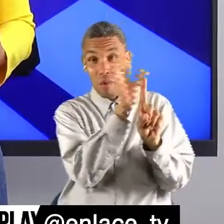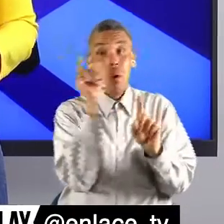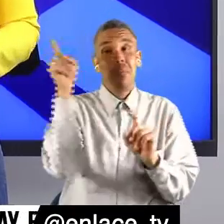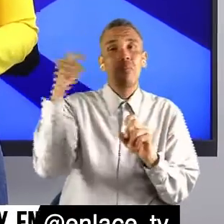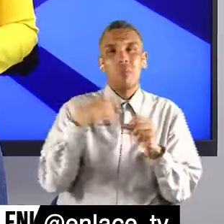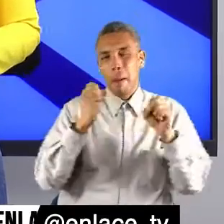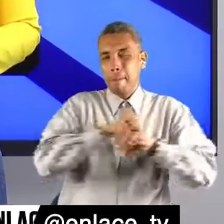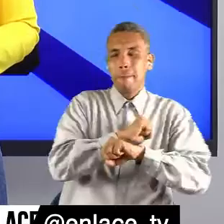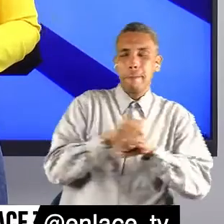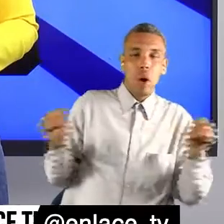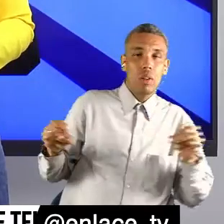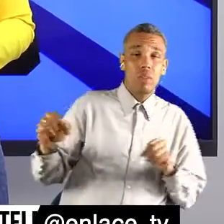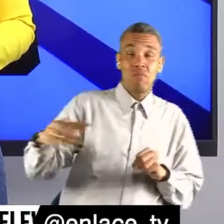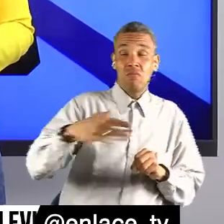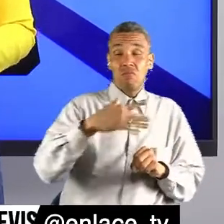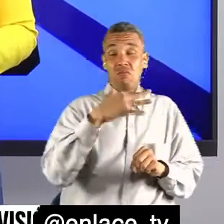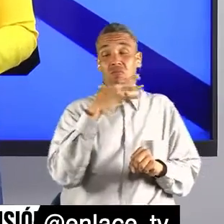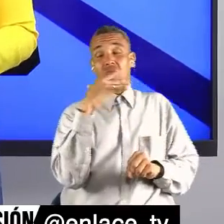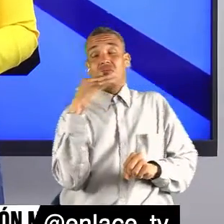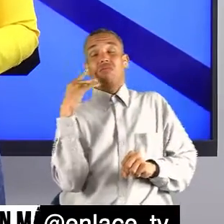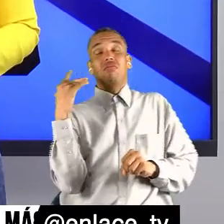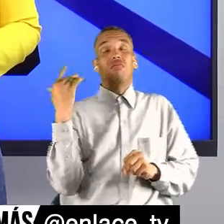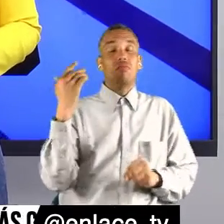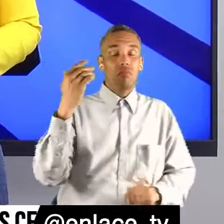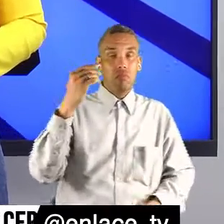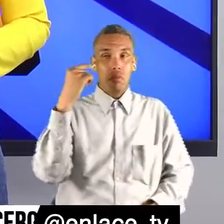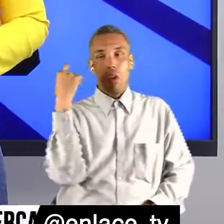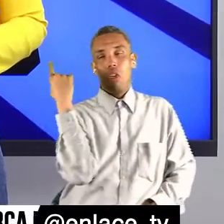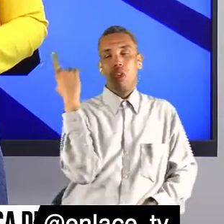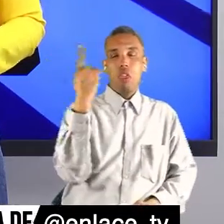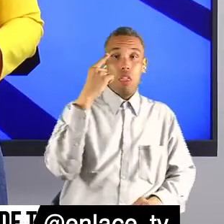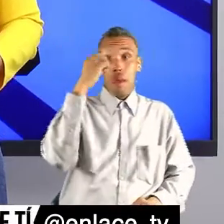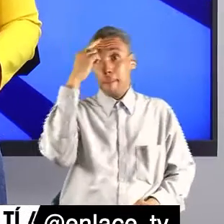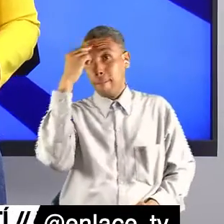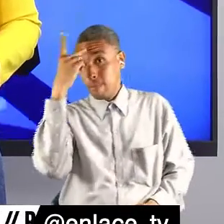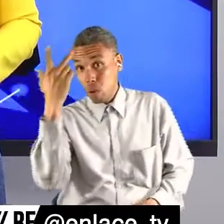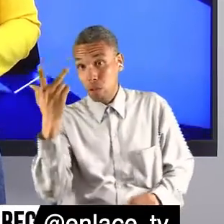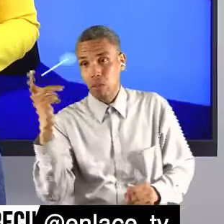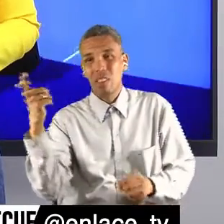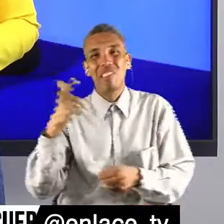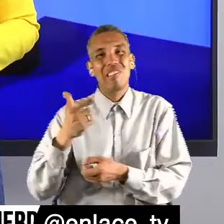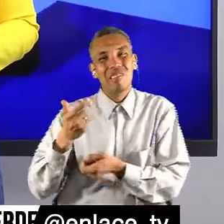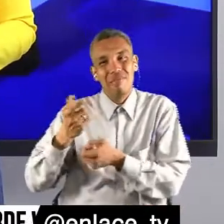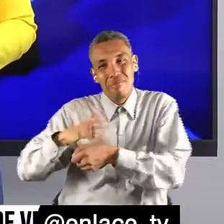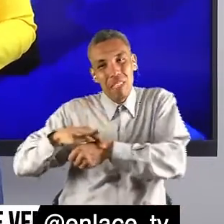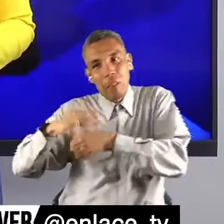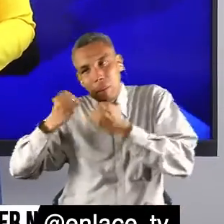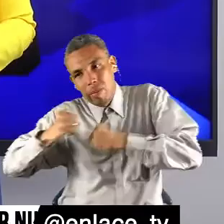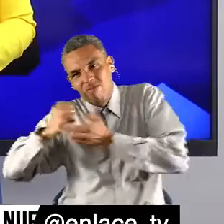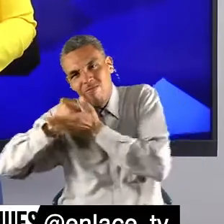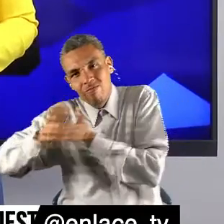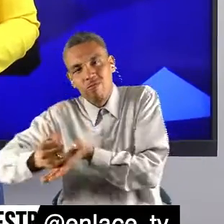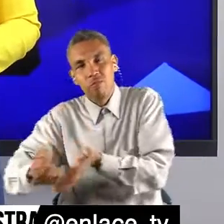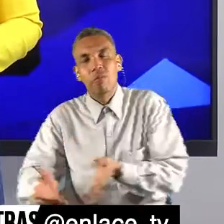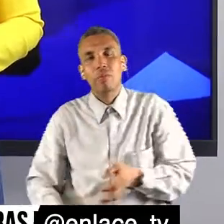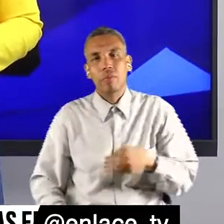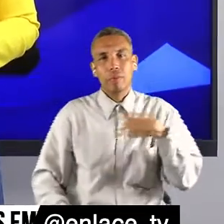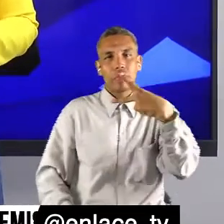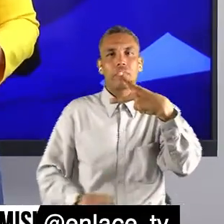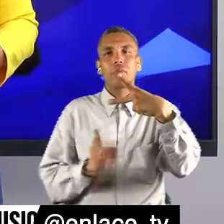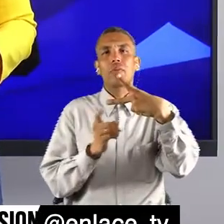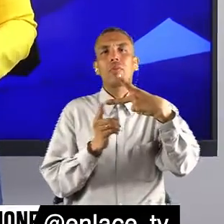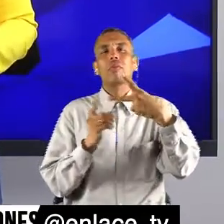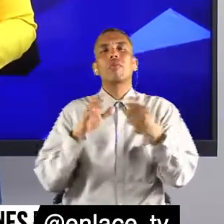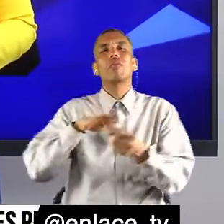personas afectadas están siendo atendidas en un centro asistencial. En otras noticias, habitantes del barrio Villaluz se muestran preocupados,